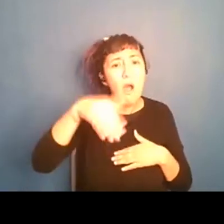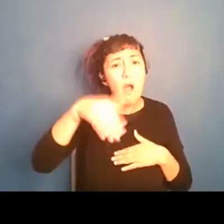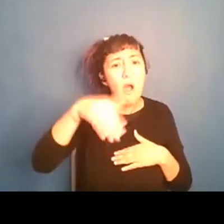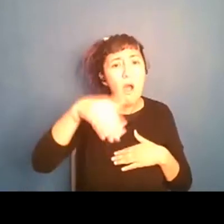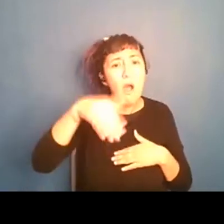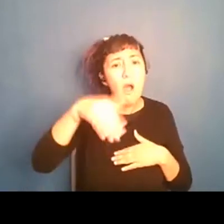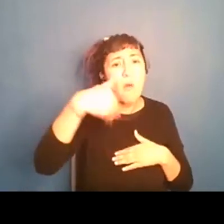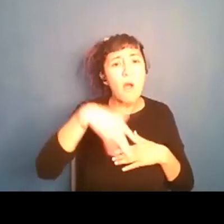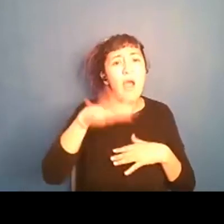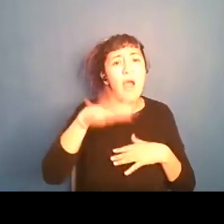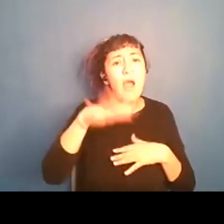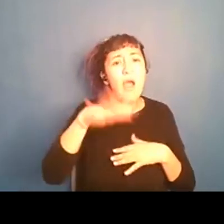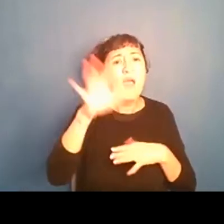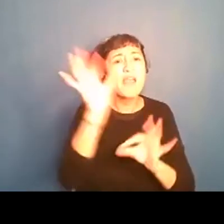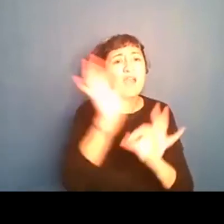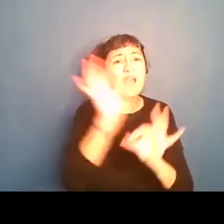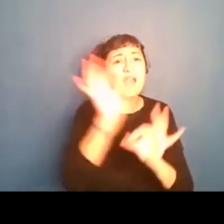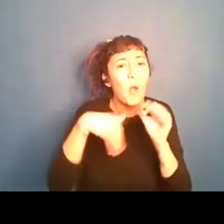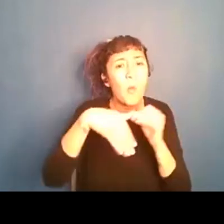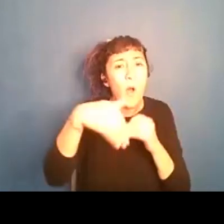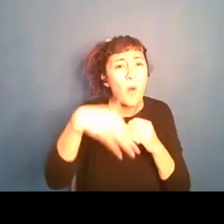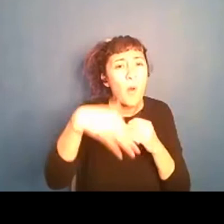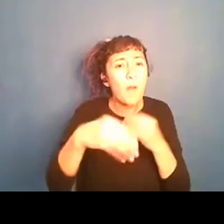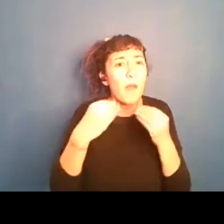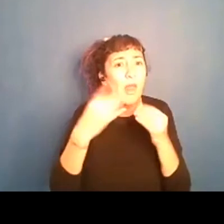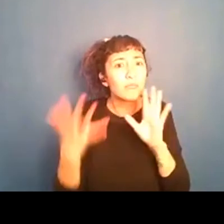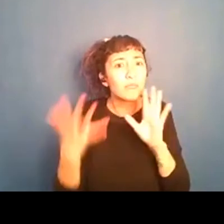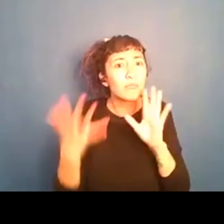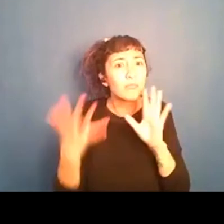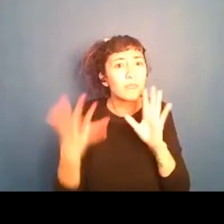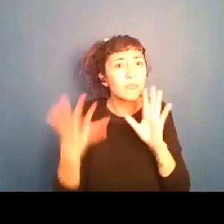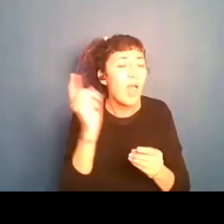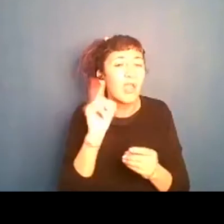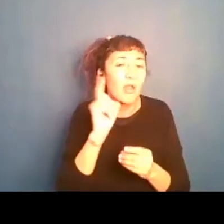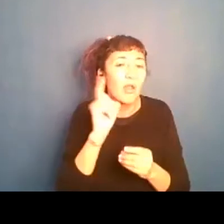establecer como para poder lograrlo, que no se cajonee?